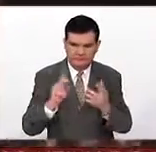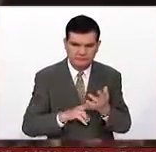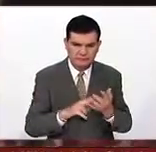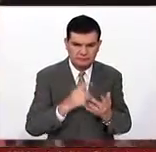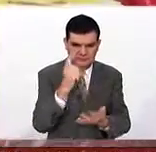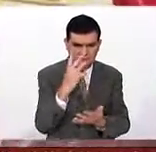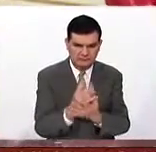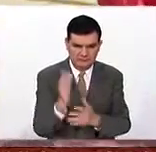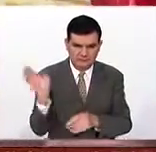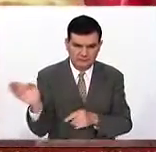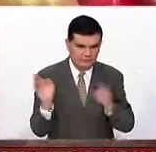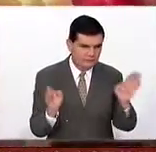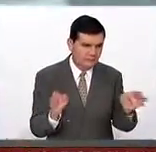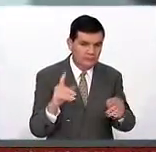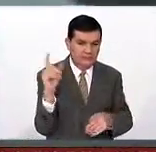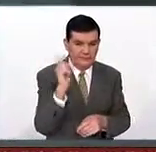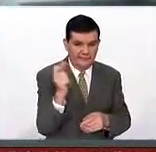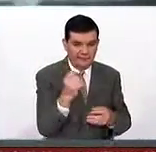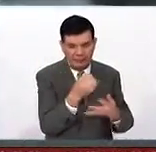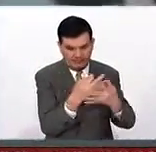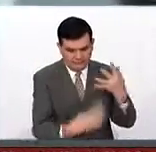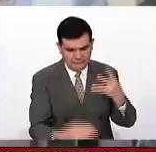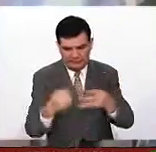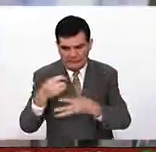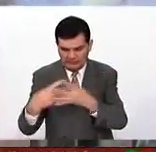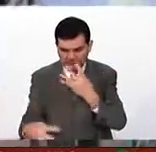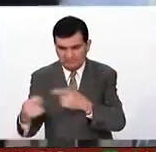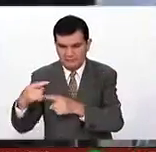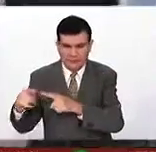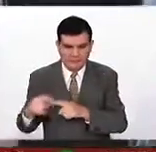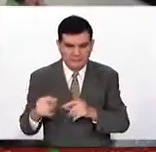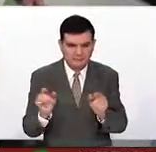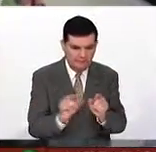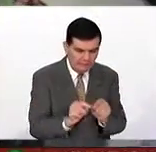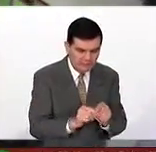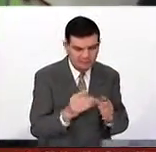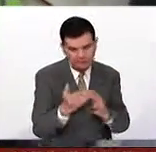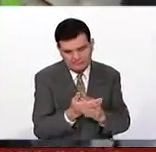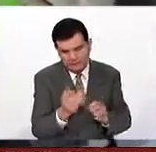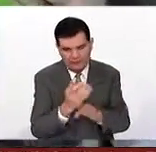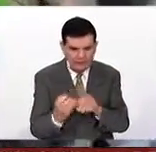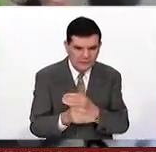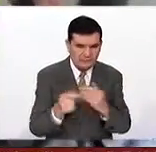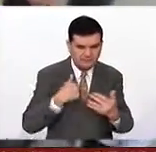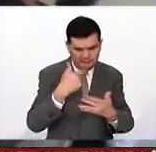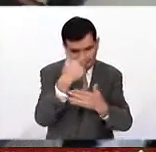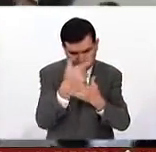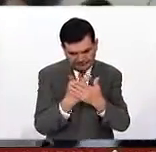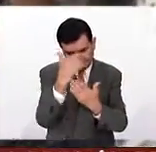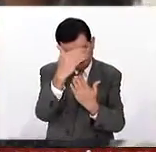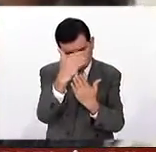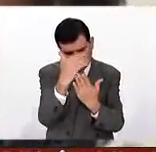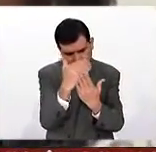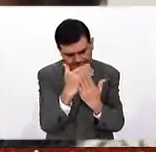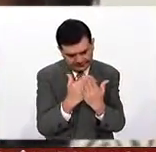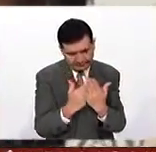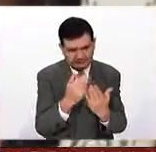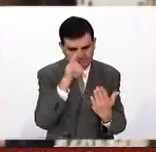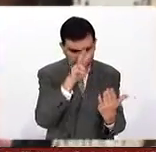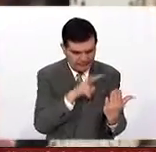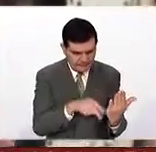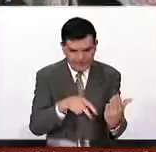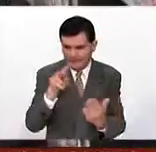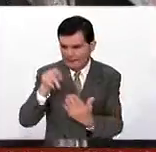solo pero cuando ya son varias cosas si son pequeñas medianas y demás hacer una lista completa esa lista